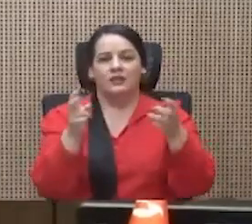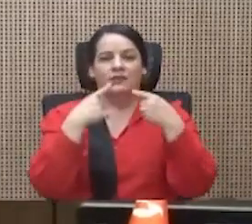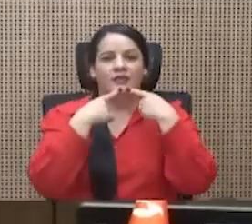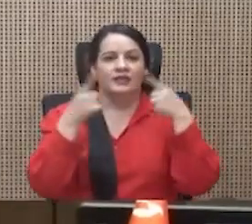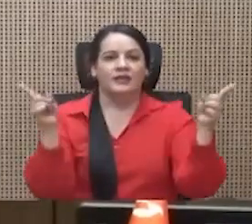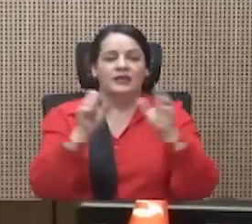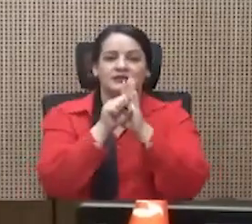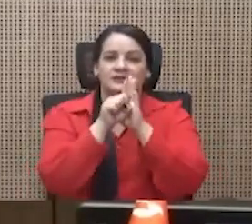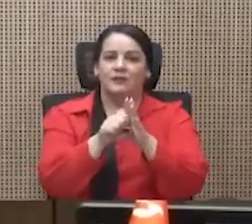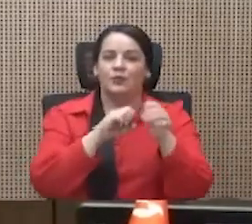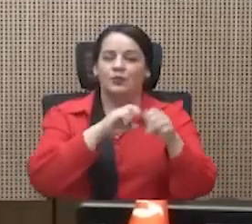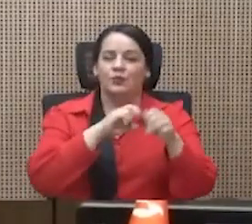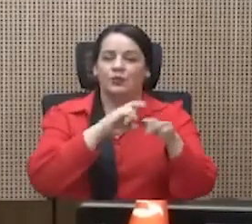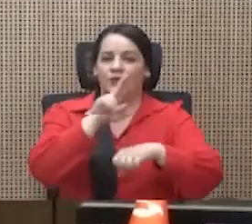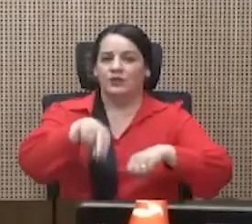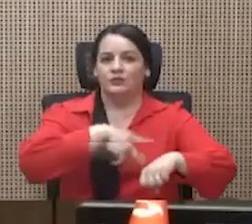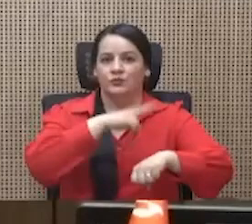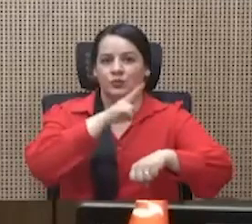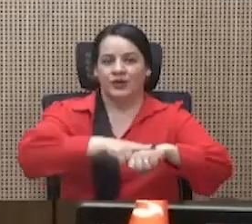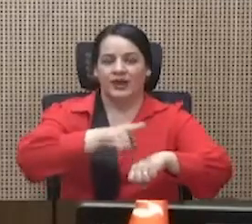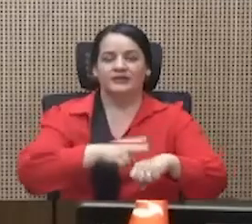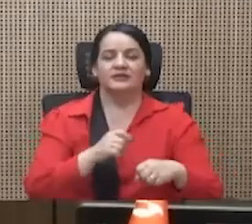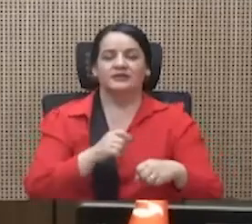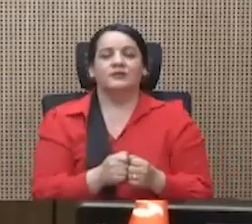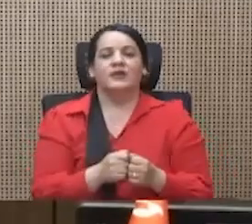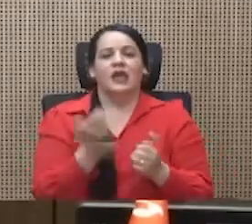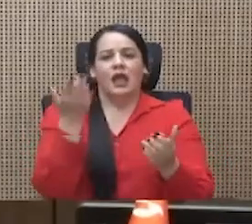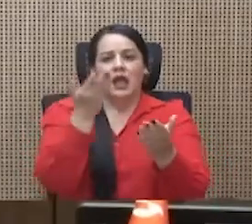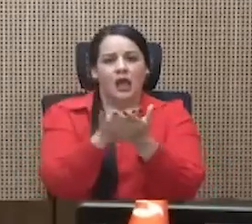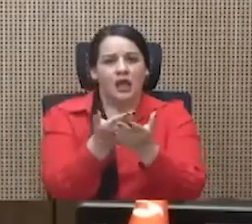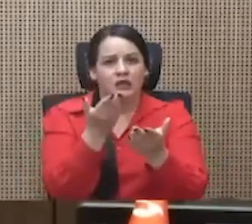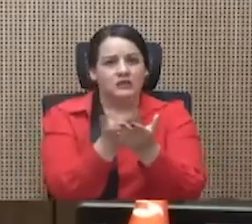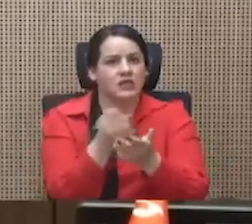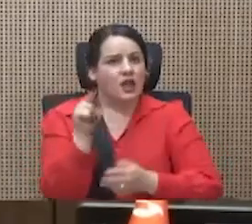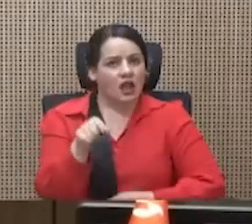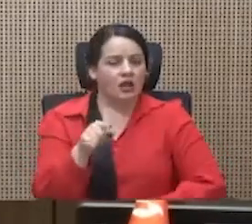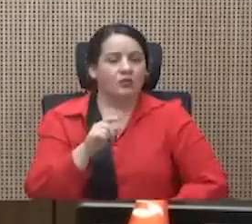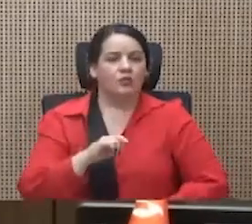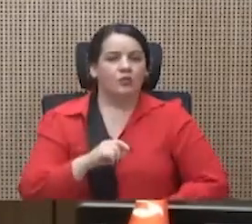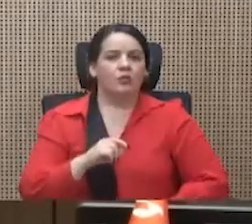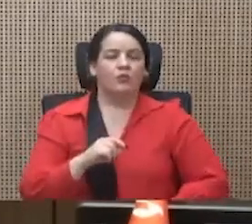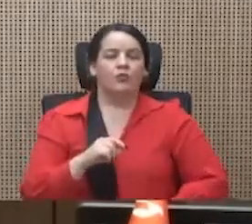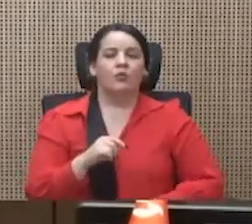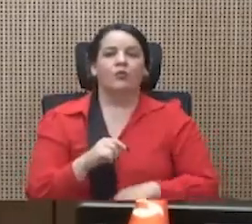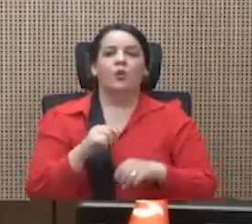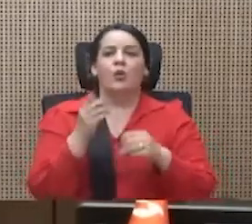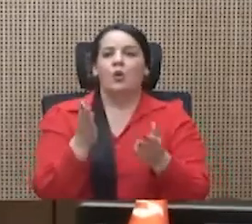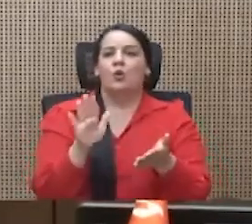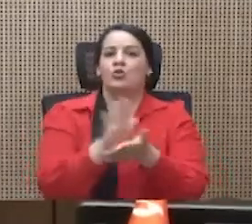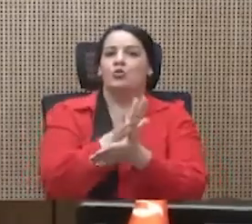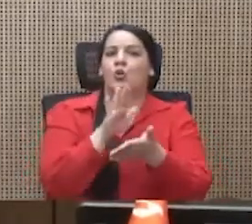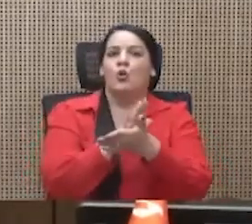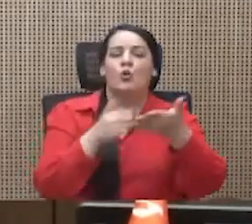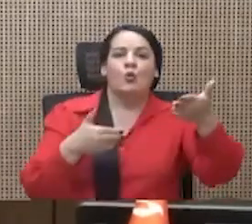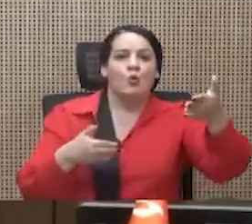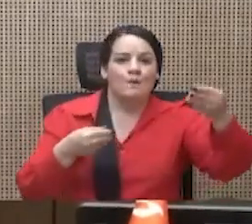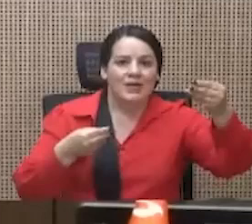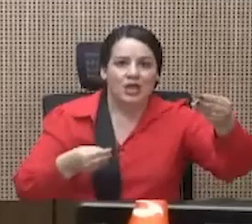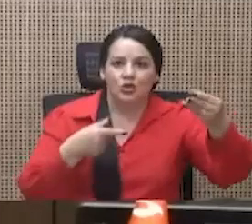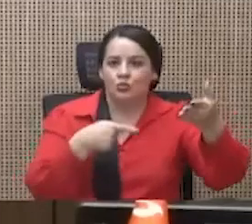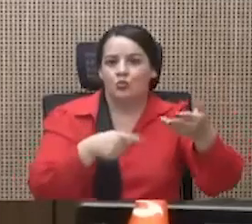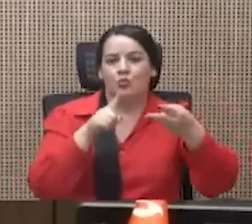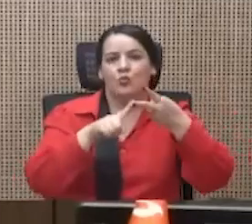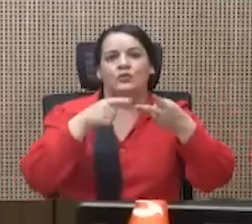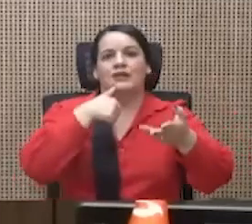símbolos nacionales han llegado entos cartas